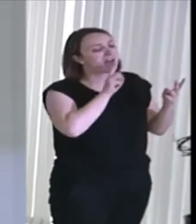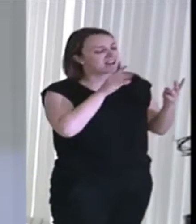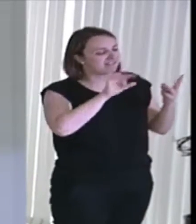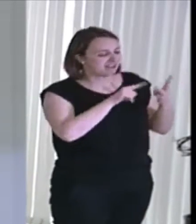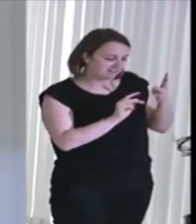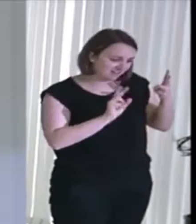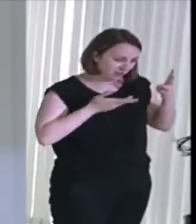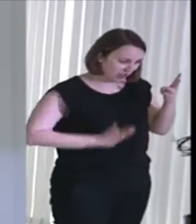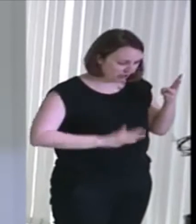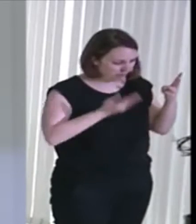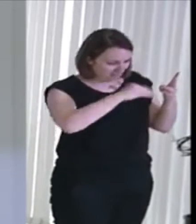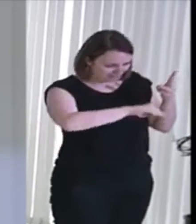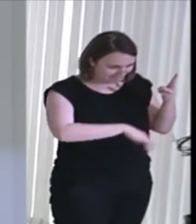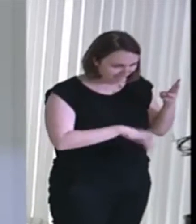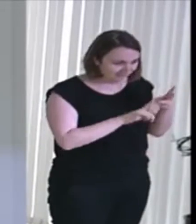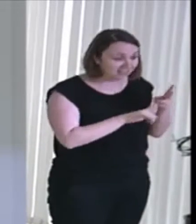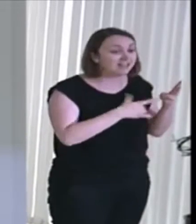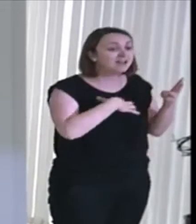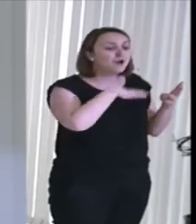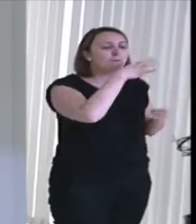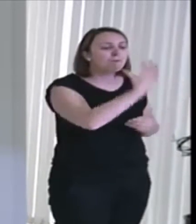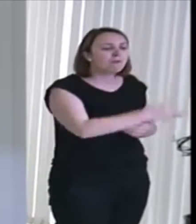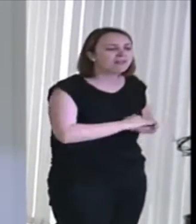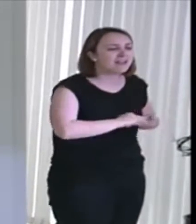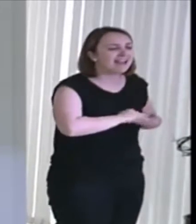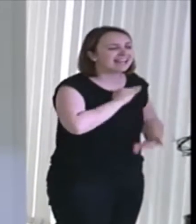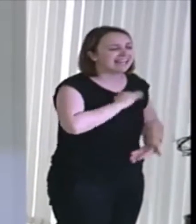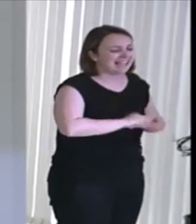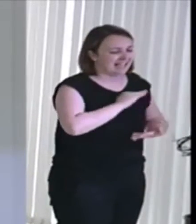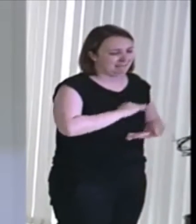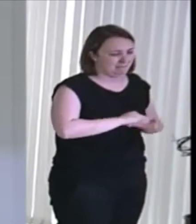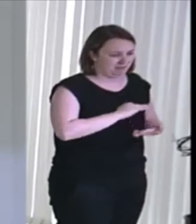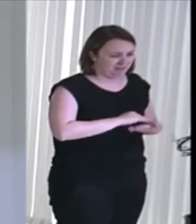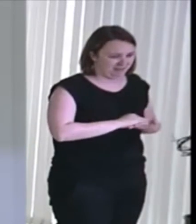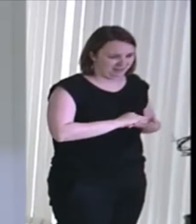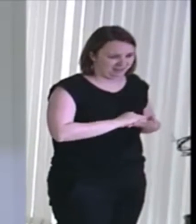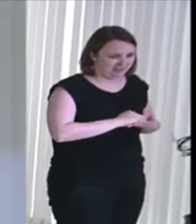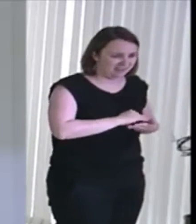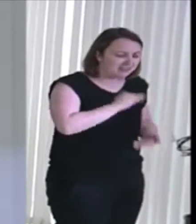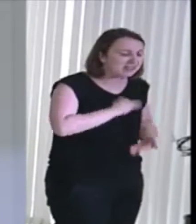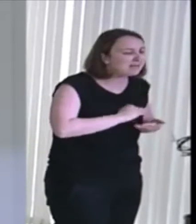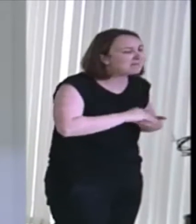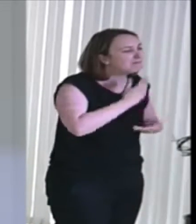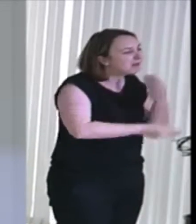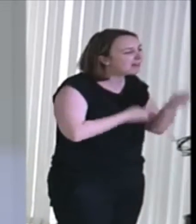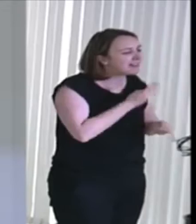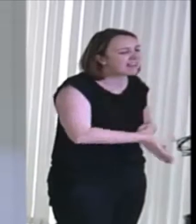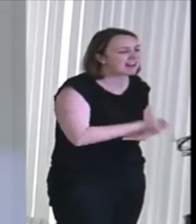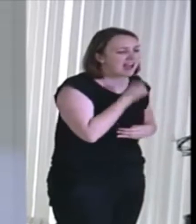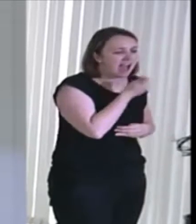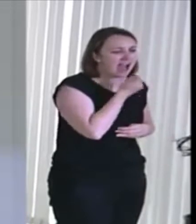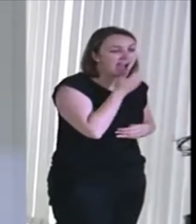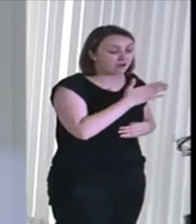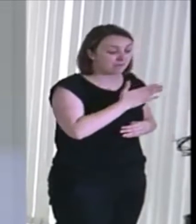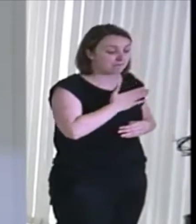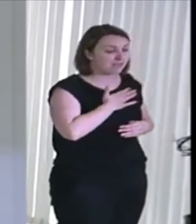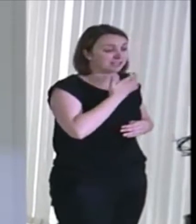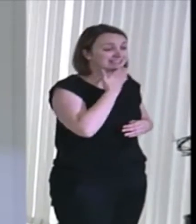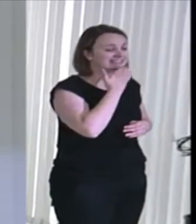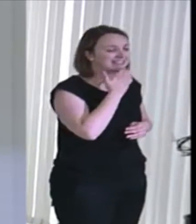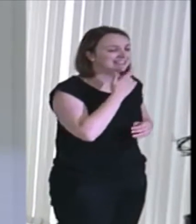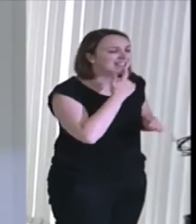me hizo darme cuenta de que yo era capaz de hacer algo por mi cuenta, sin que tuviese a